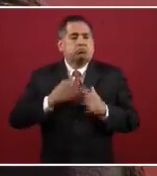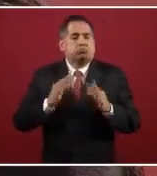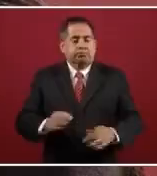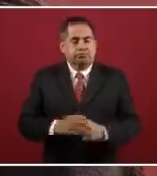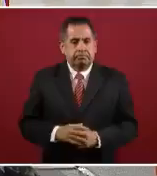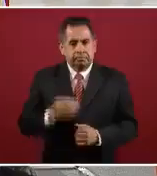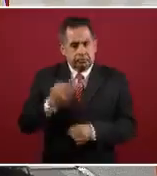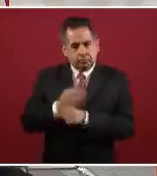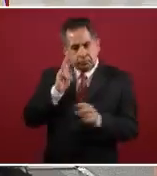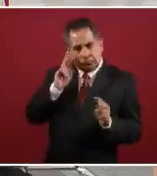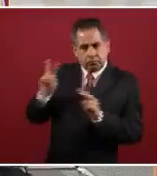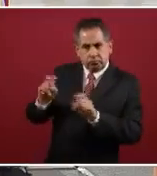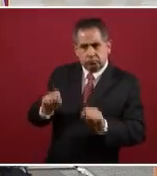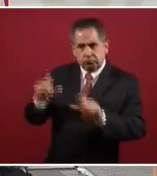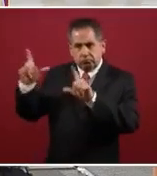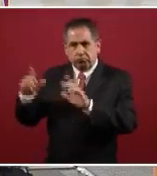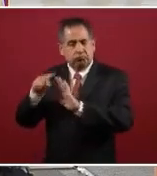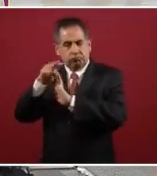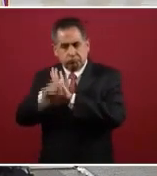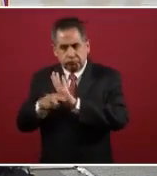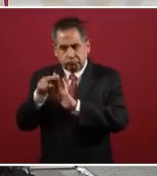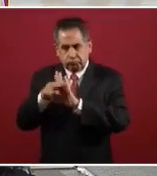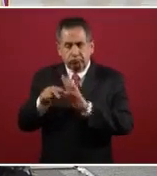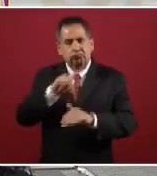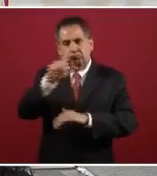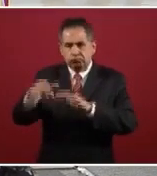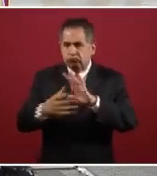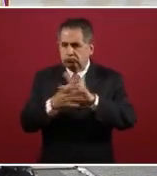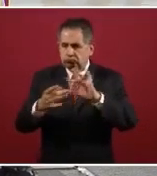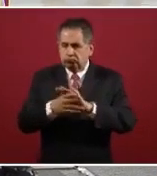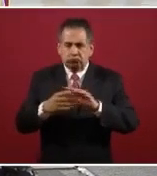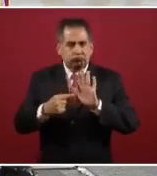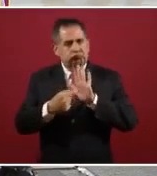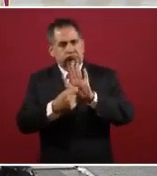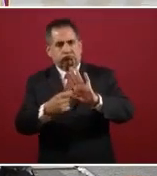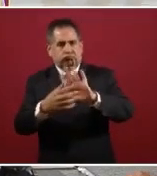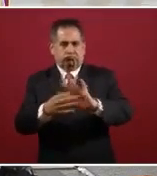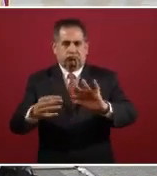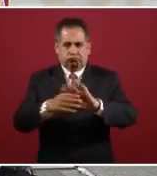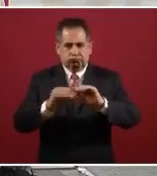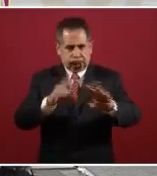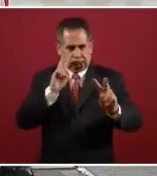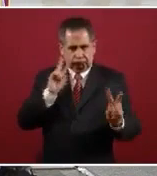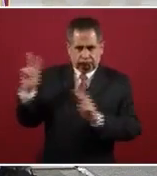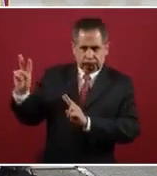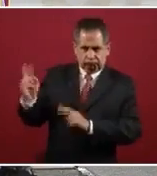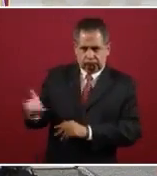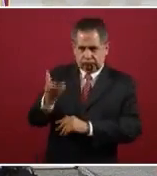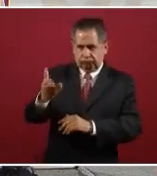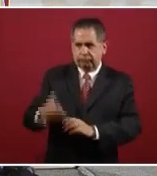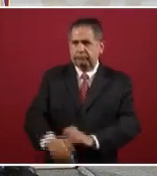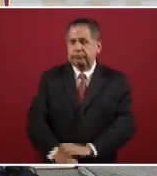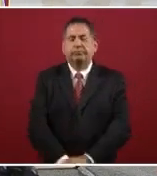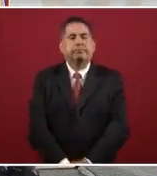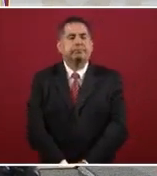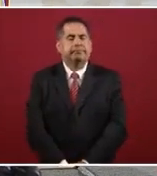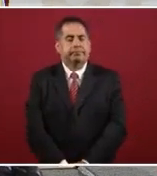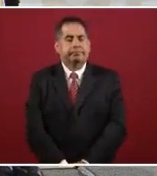y después del video serían ya los datos de los avances que vamos con nuestro programa. Adelante.